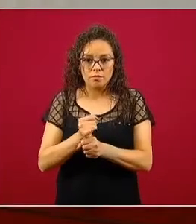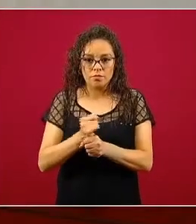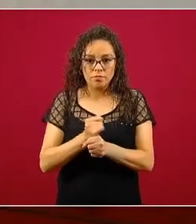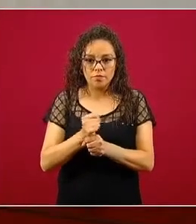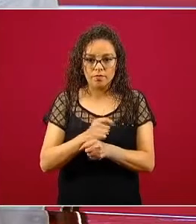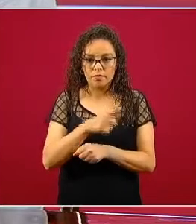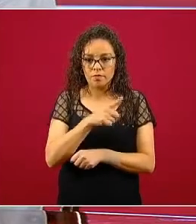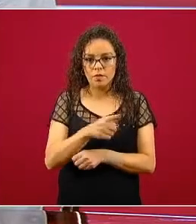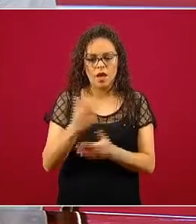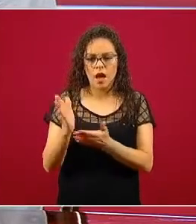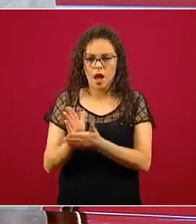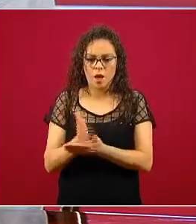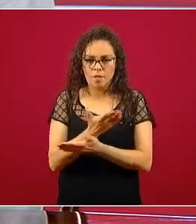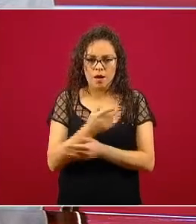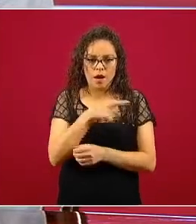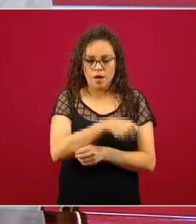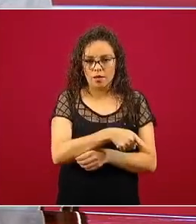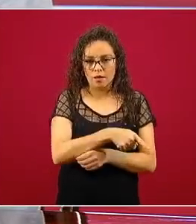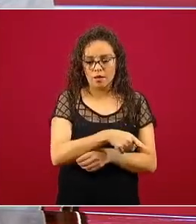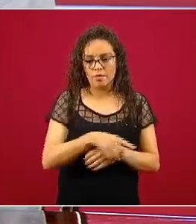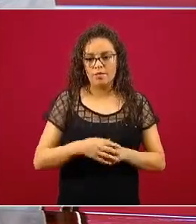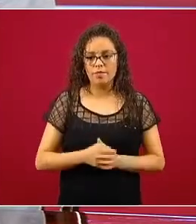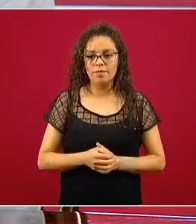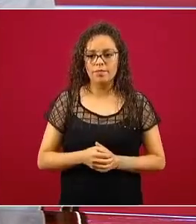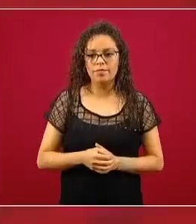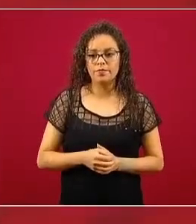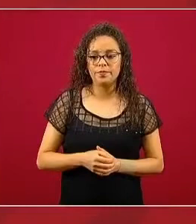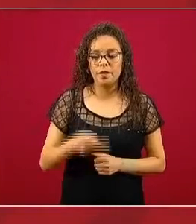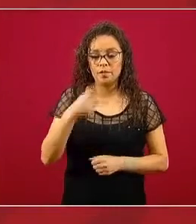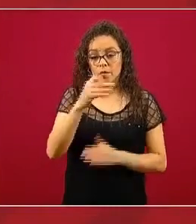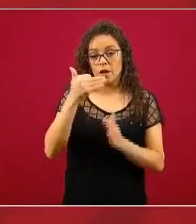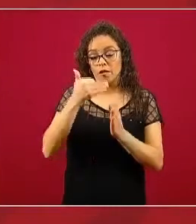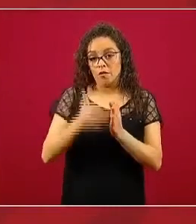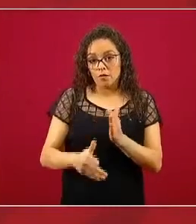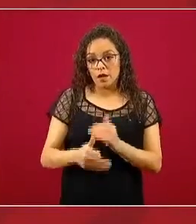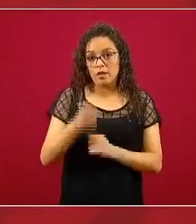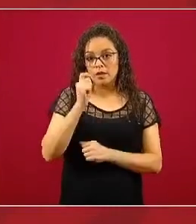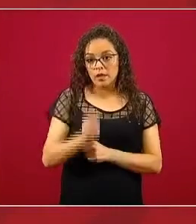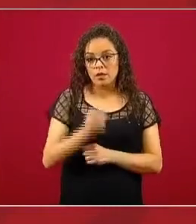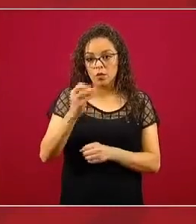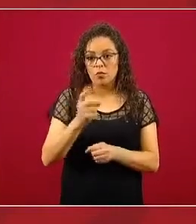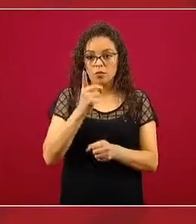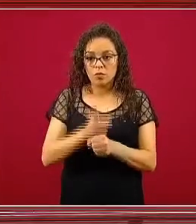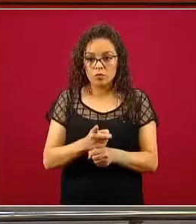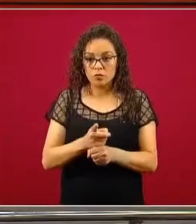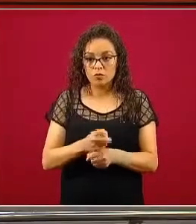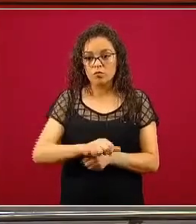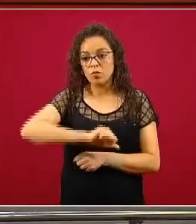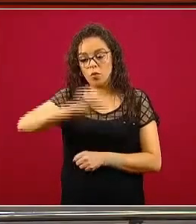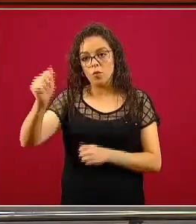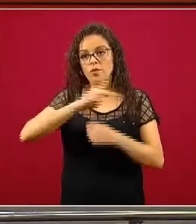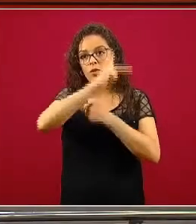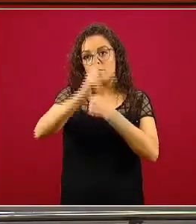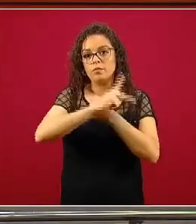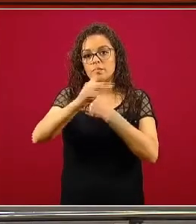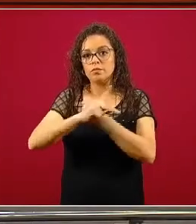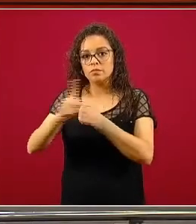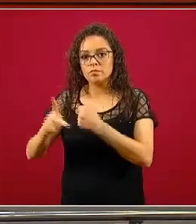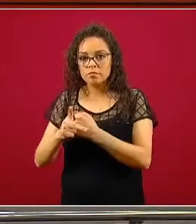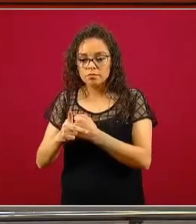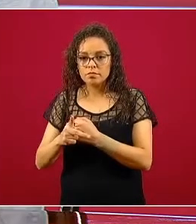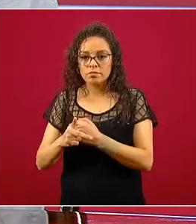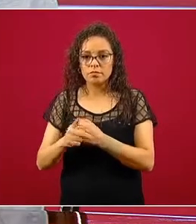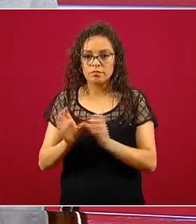independientes del primero que publica esto, falta la oportunidad de que esto se replique posiblemente en otros países, en otras poblaciones